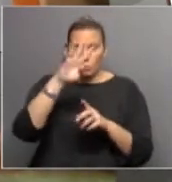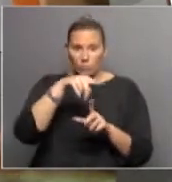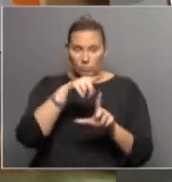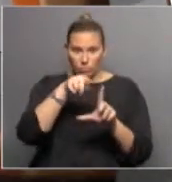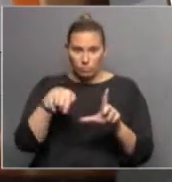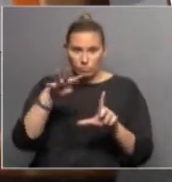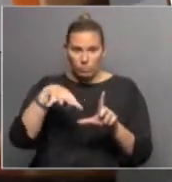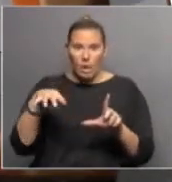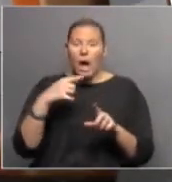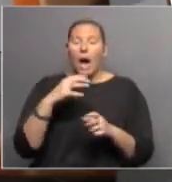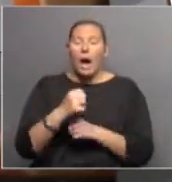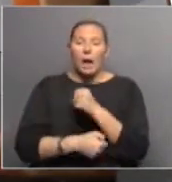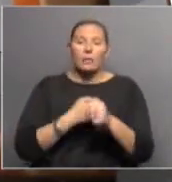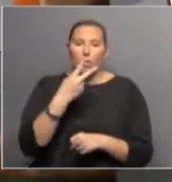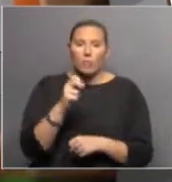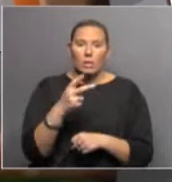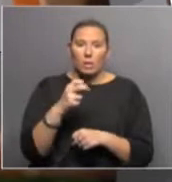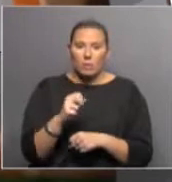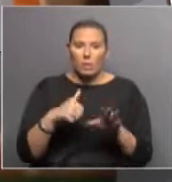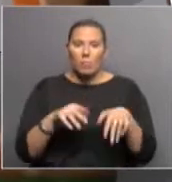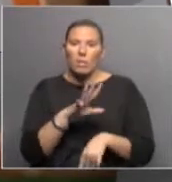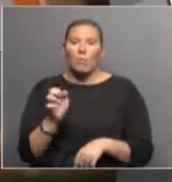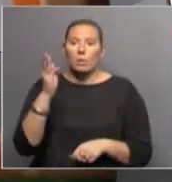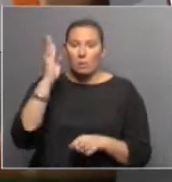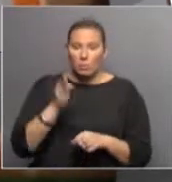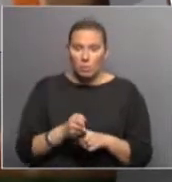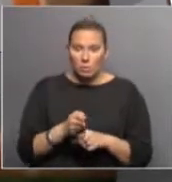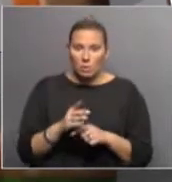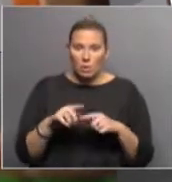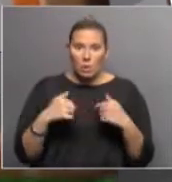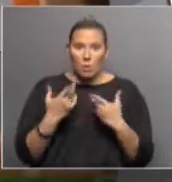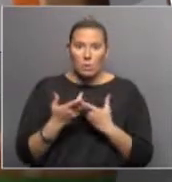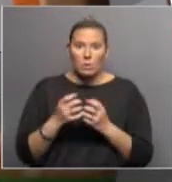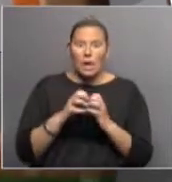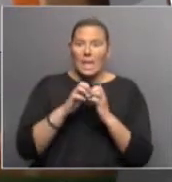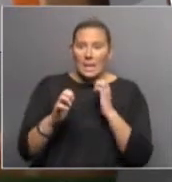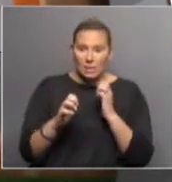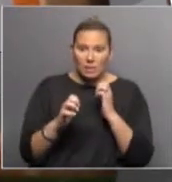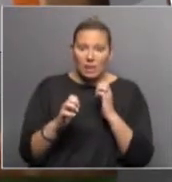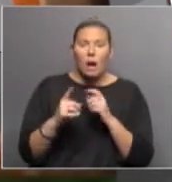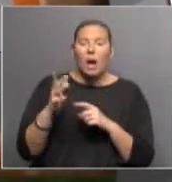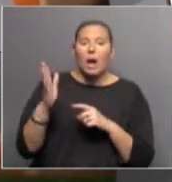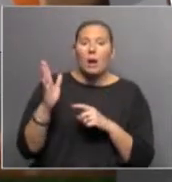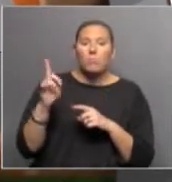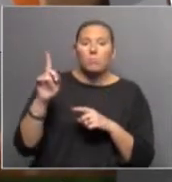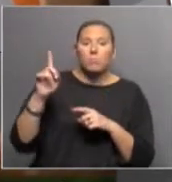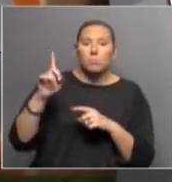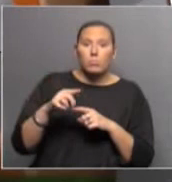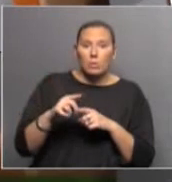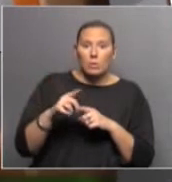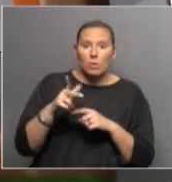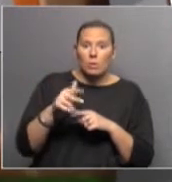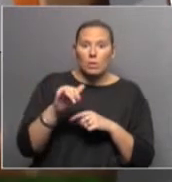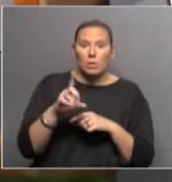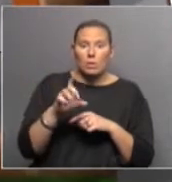en el año 2020 más del 40% de nuestra canasta energética estaba compuesta por hidrocarburos,